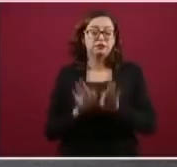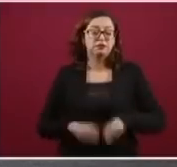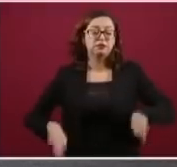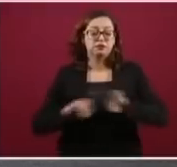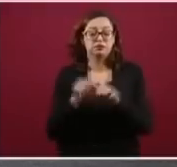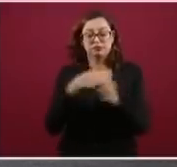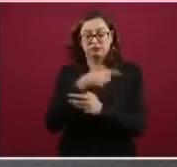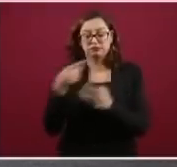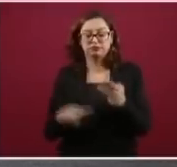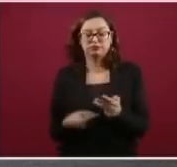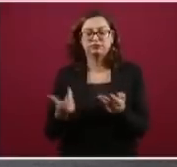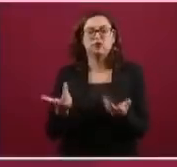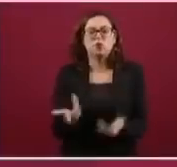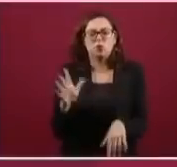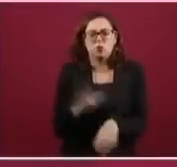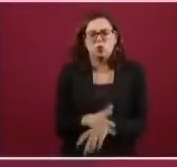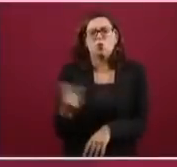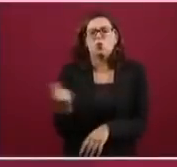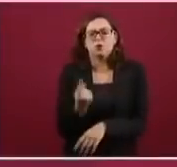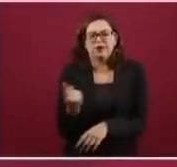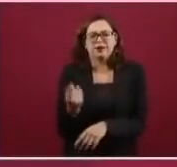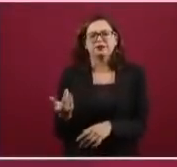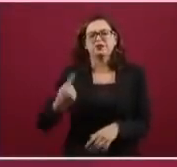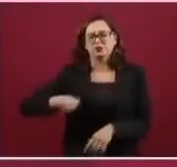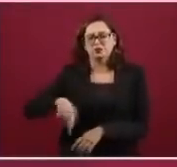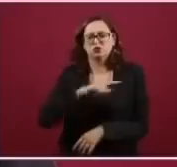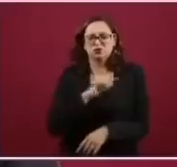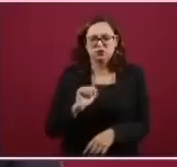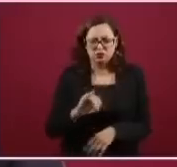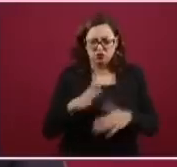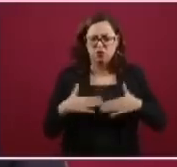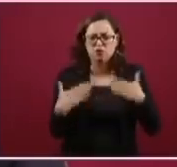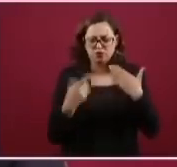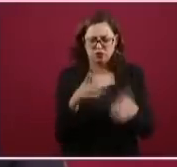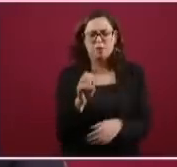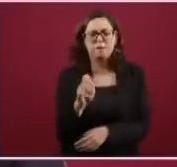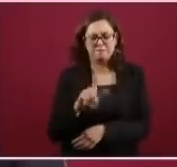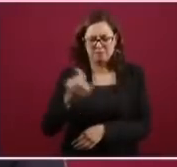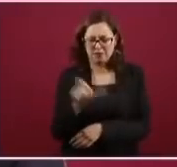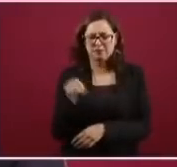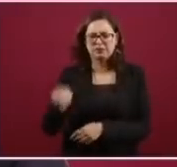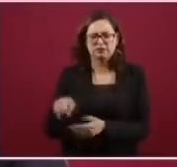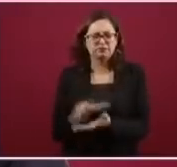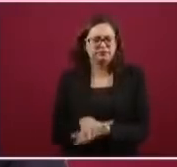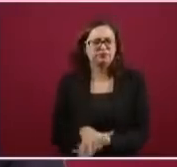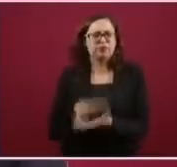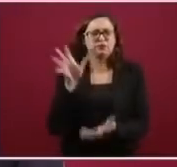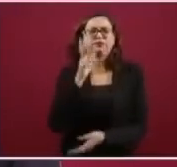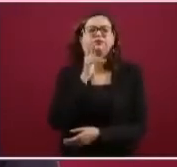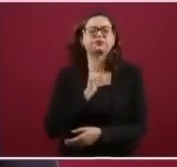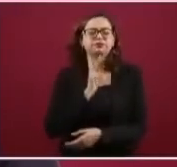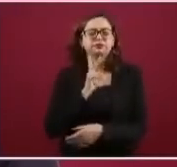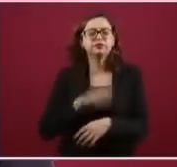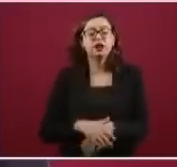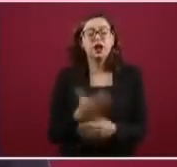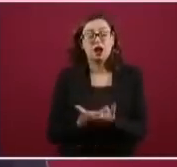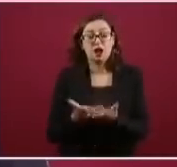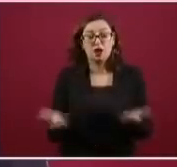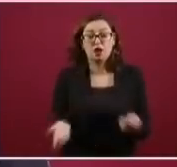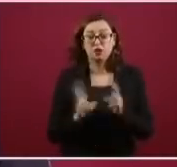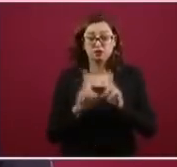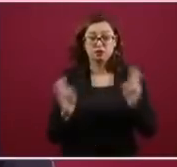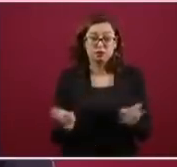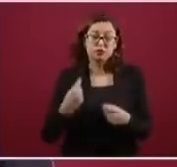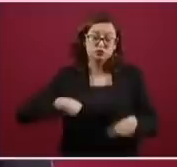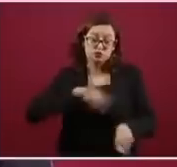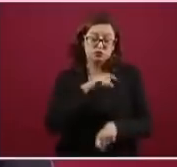de manera importante por qué porque nosotros estamos confiados en que pemex va a aumentar su producción ahora asociado a ellos si viene un